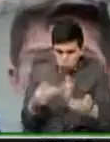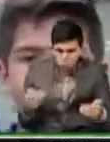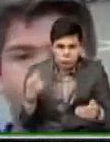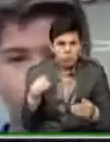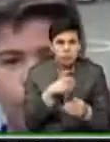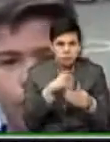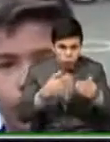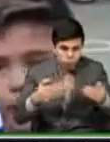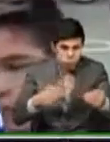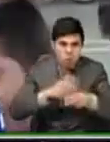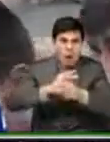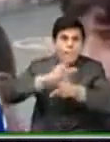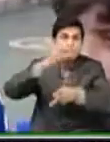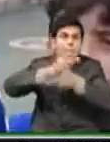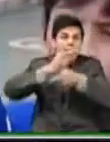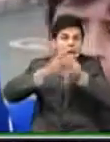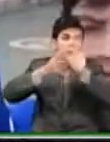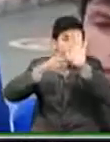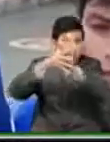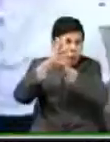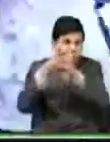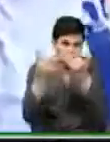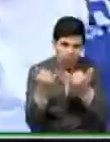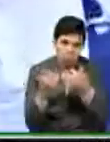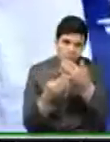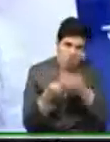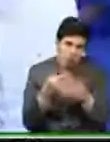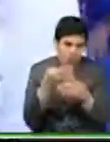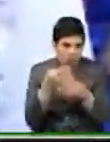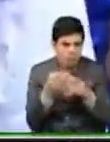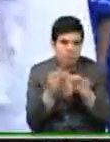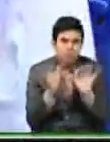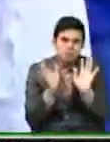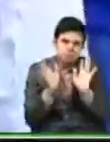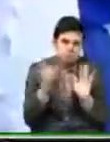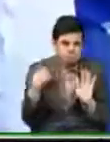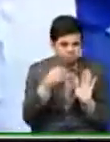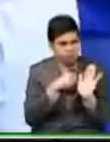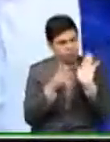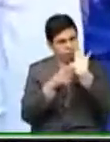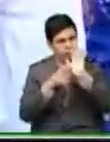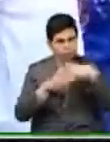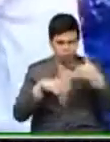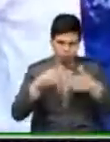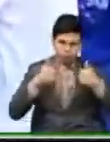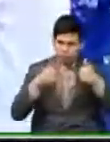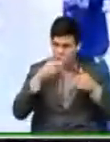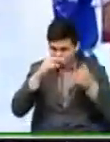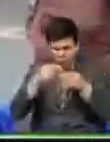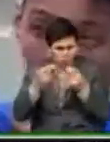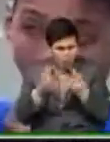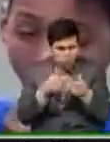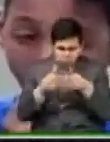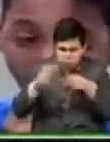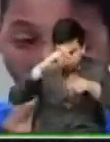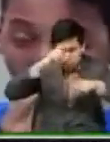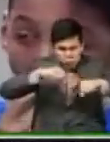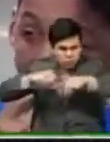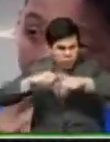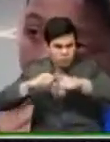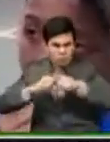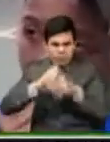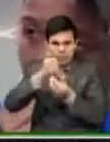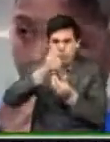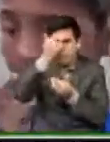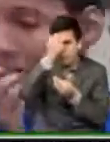era chiquitos pero peligrosos, y pues hasta el momento hemos hecho un buen papel. Los niños son muy veloces, son muy guerreros. Además, el